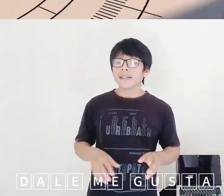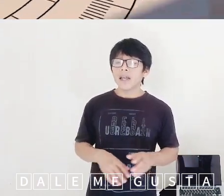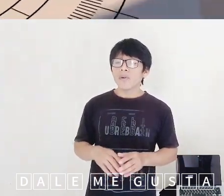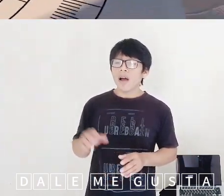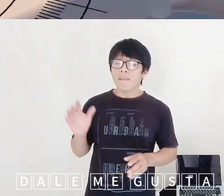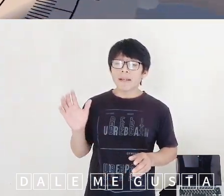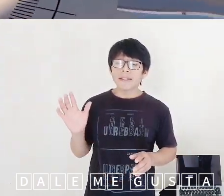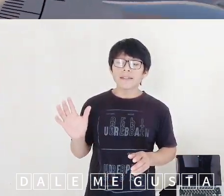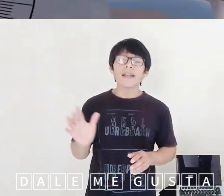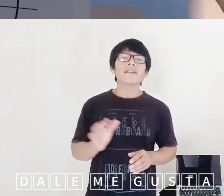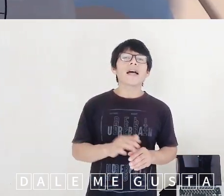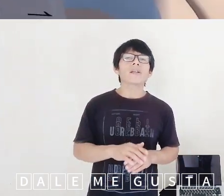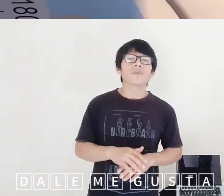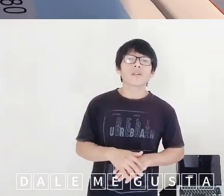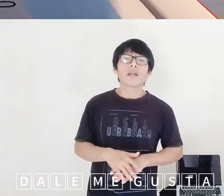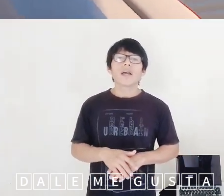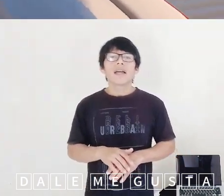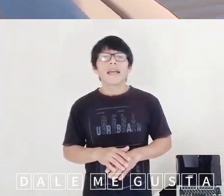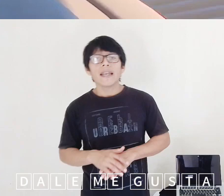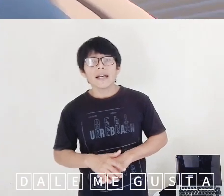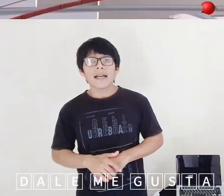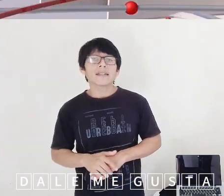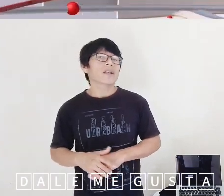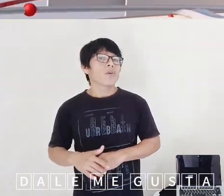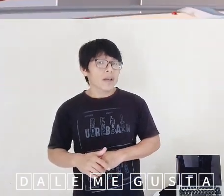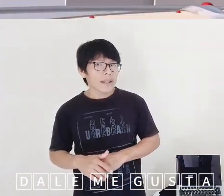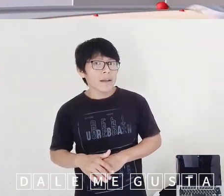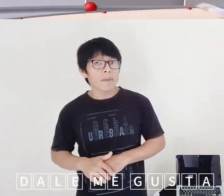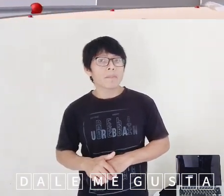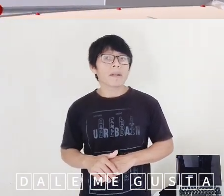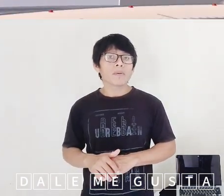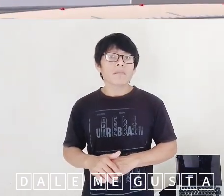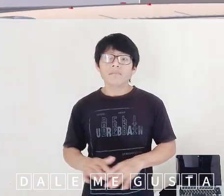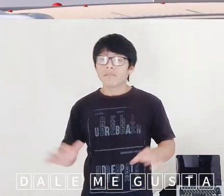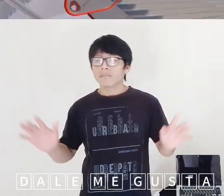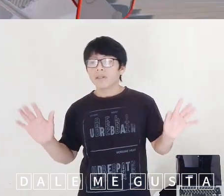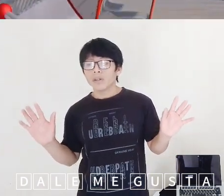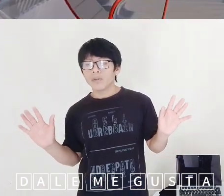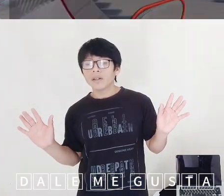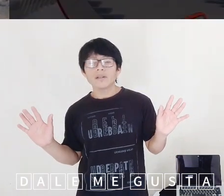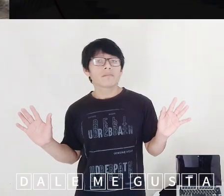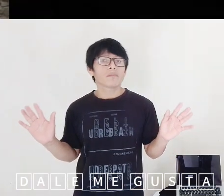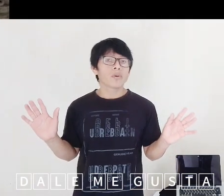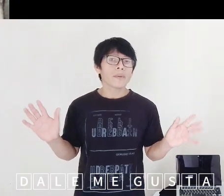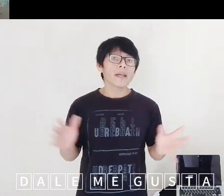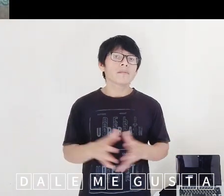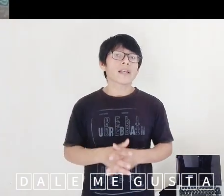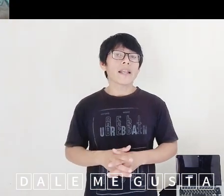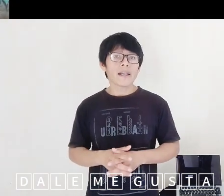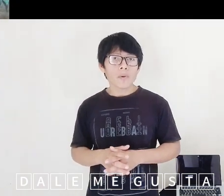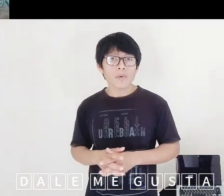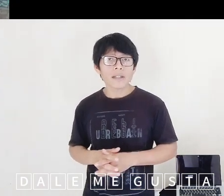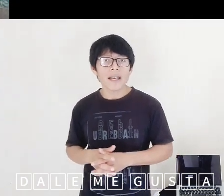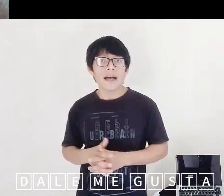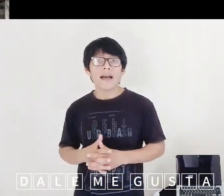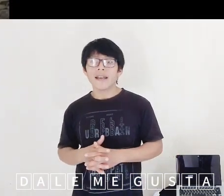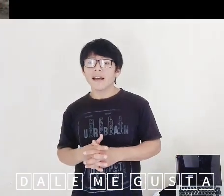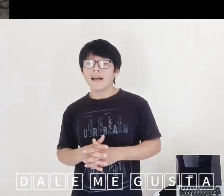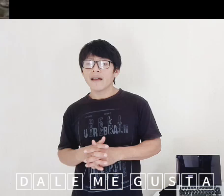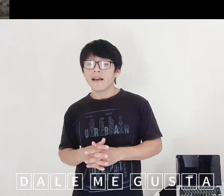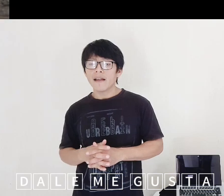es sentenciado a más de 30 años en la cárcel y con cadena perpetua, señores, muy bien, se le